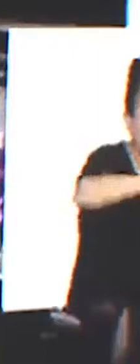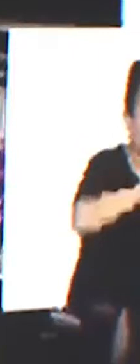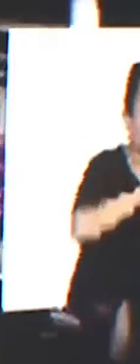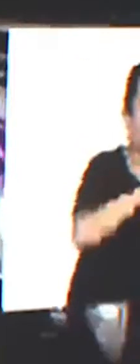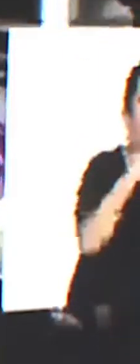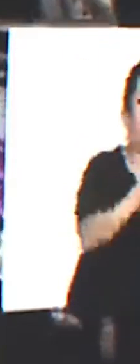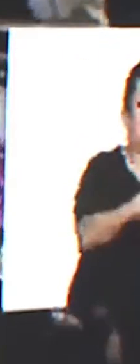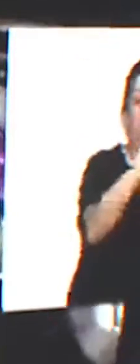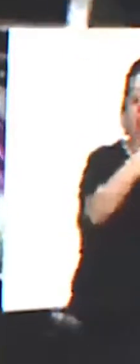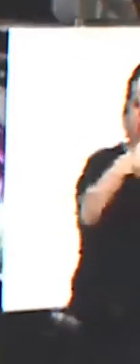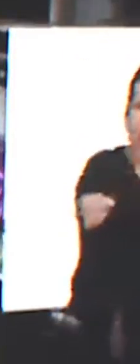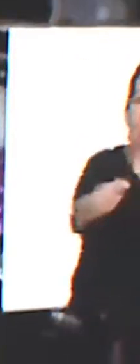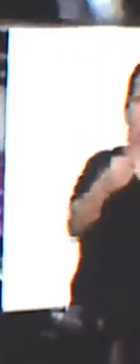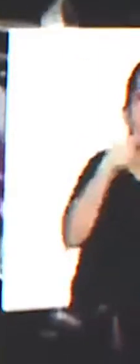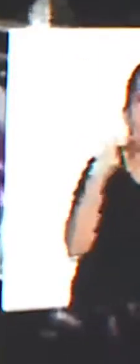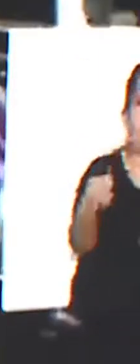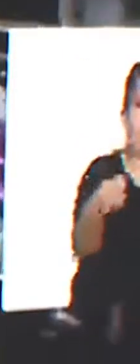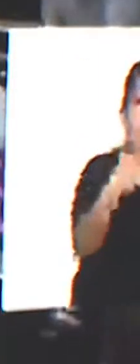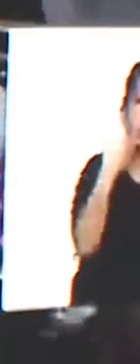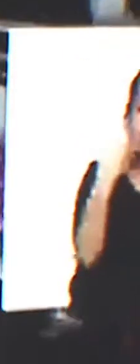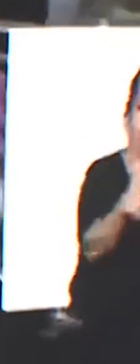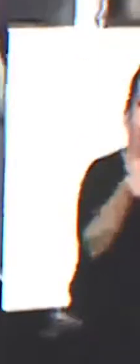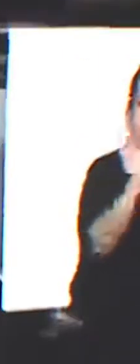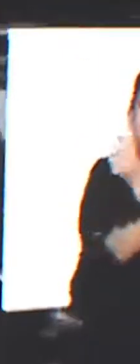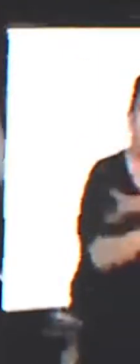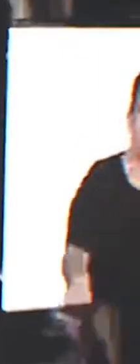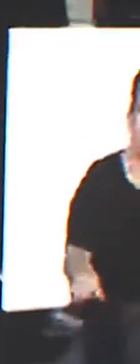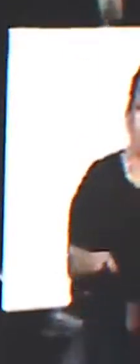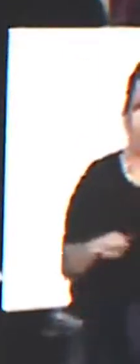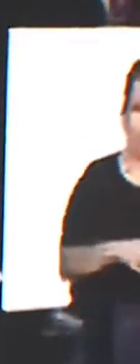que antes decían con los jubilados no. Con los jubilados no. Me voy a la